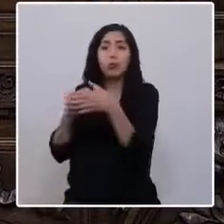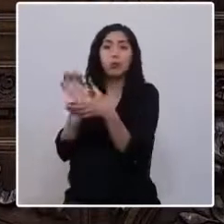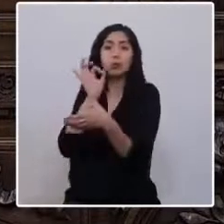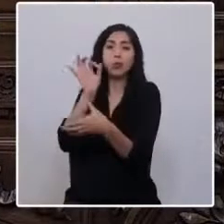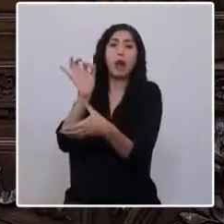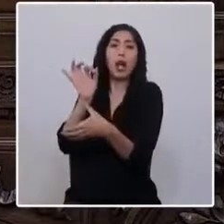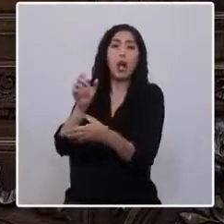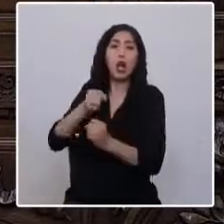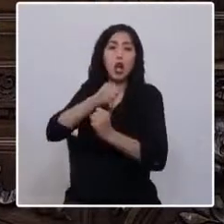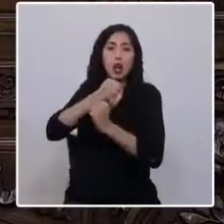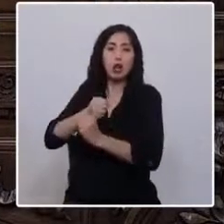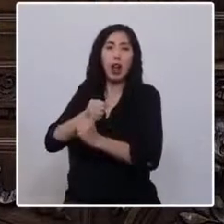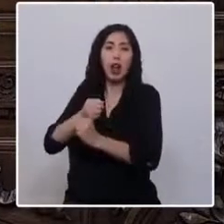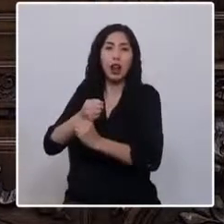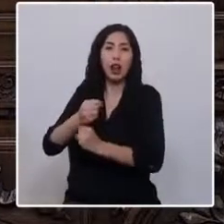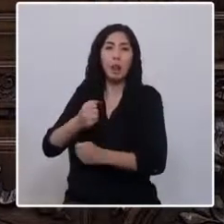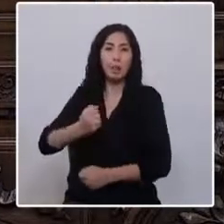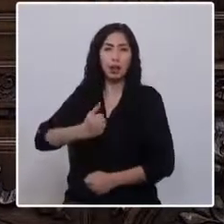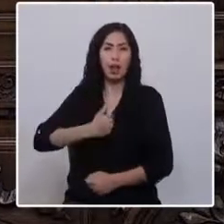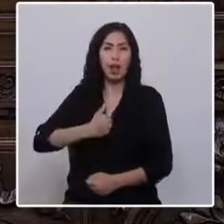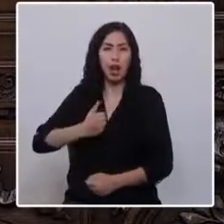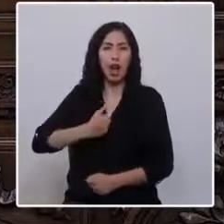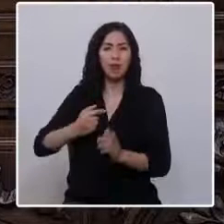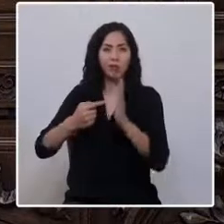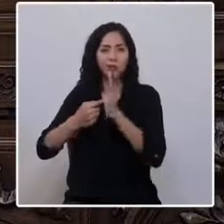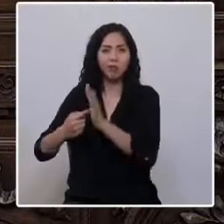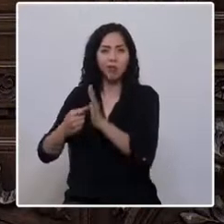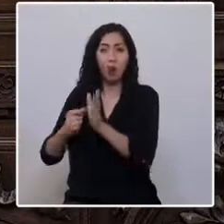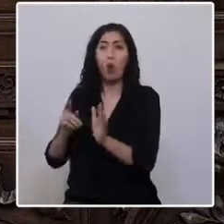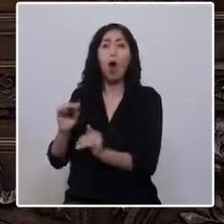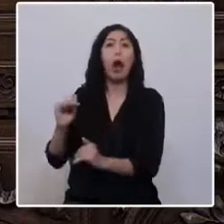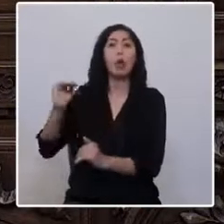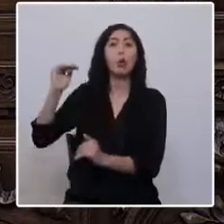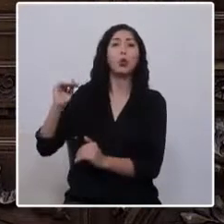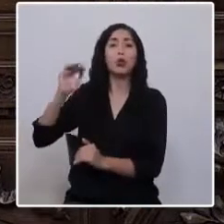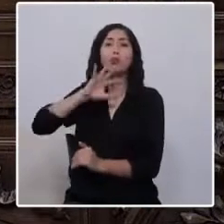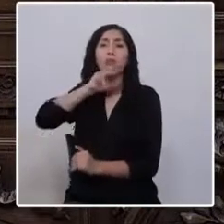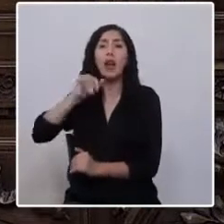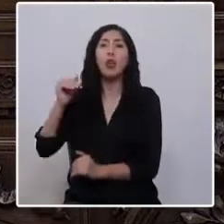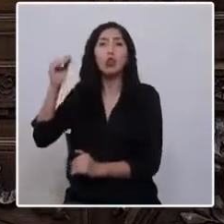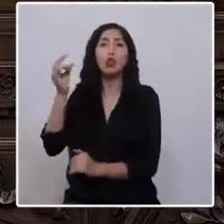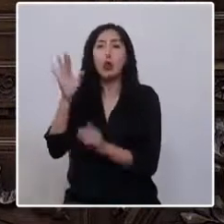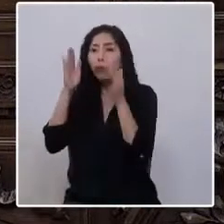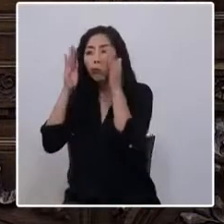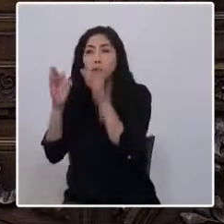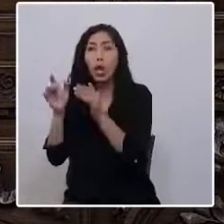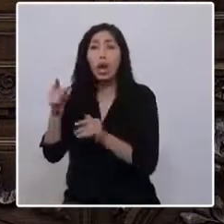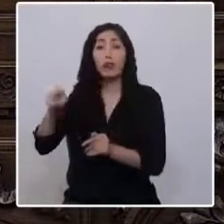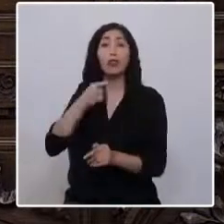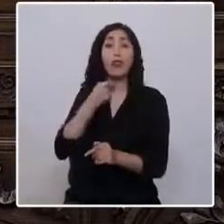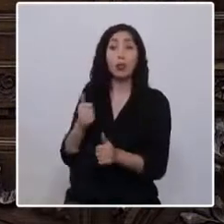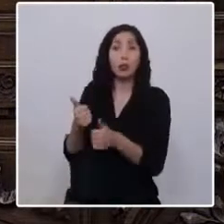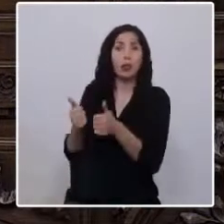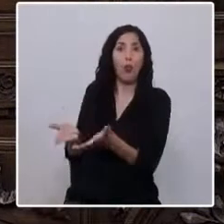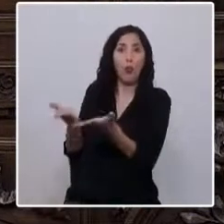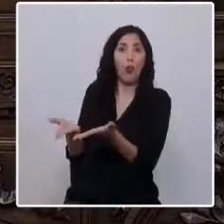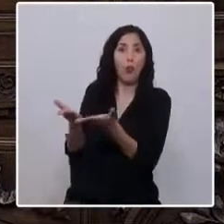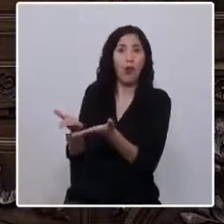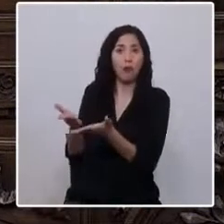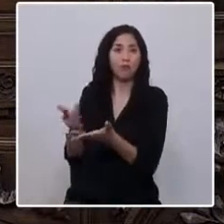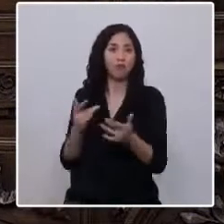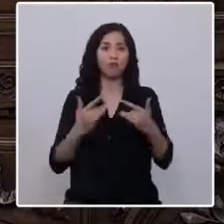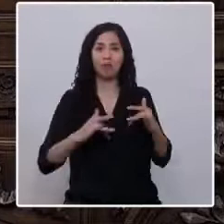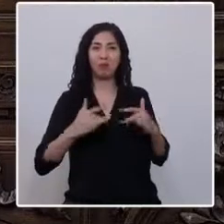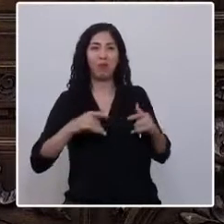patriarcal, capitalista, clasista, adultocéntrica y antropocéntrica, dispuesta a mantener sus privilegios sin escrúpulos, a punta